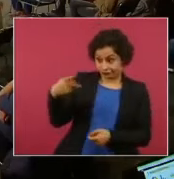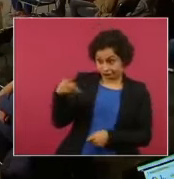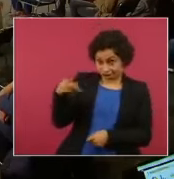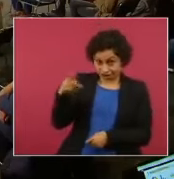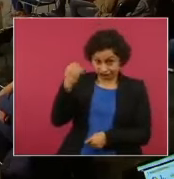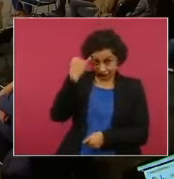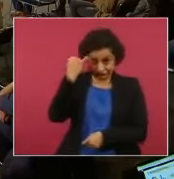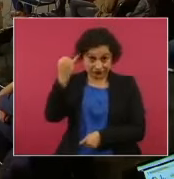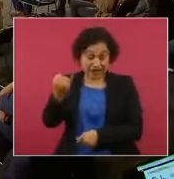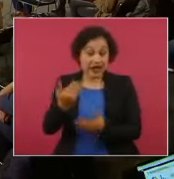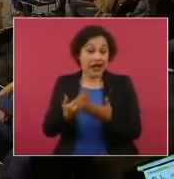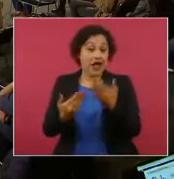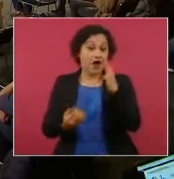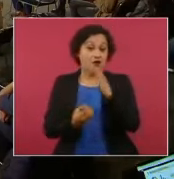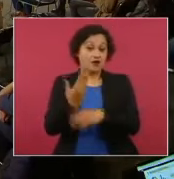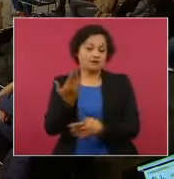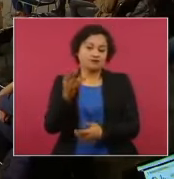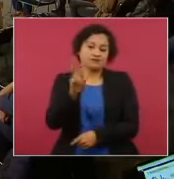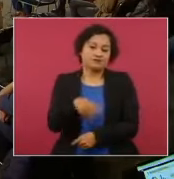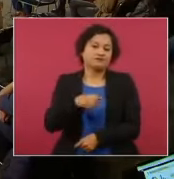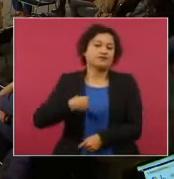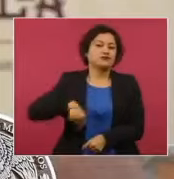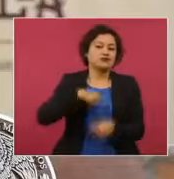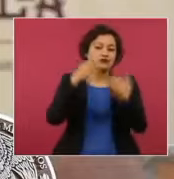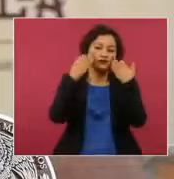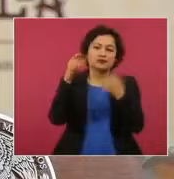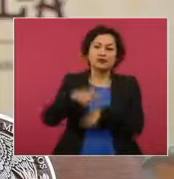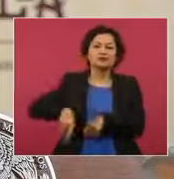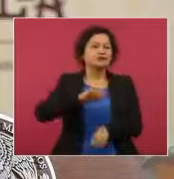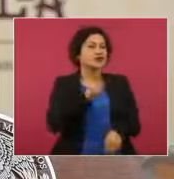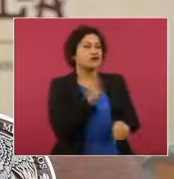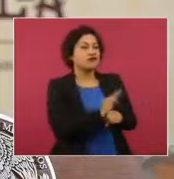visto, lo hemos escuchado, defienden al acusado. ¿Por qué será?